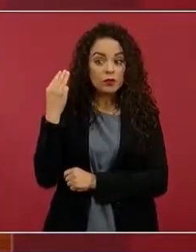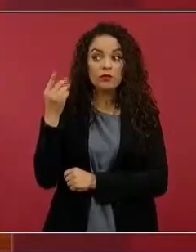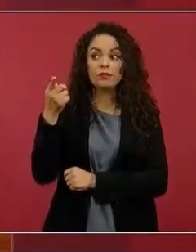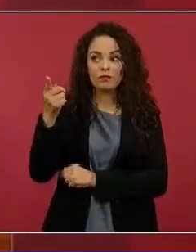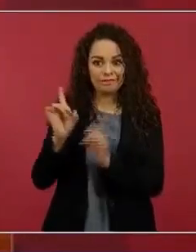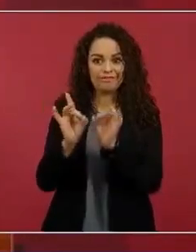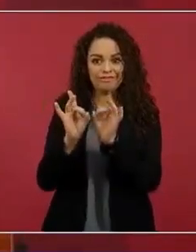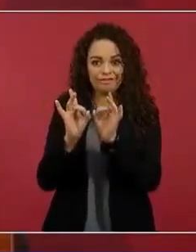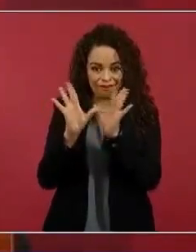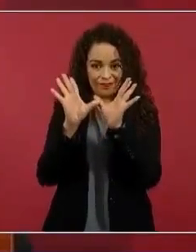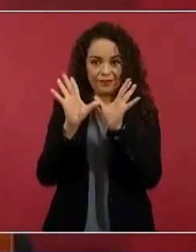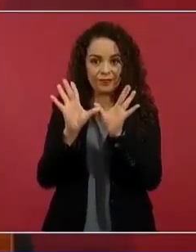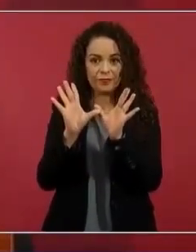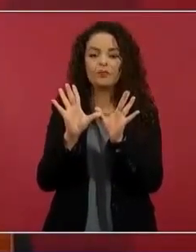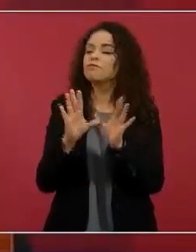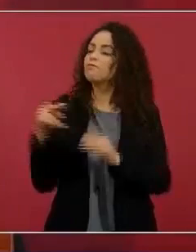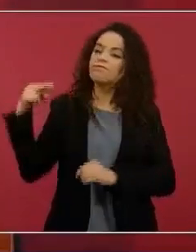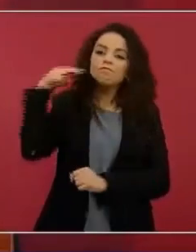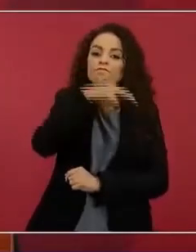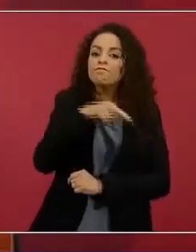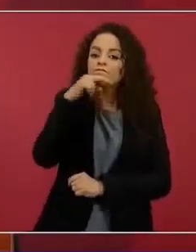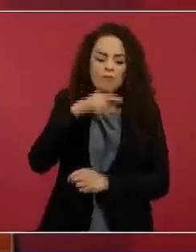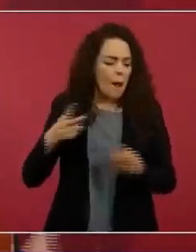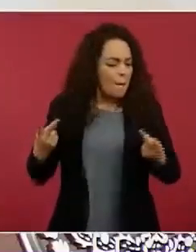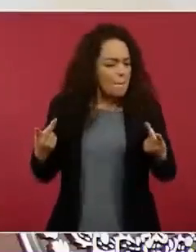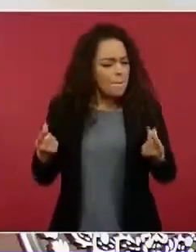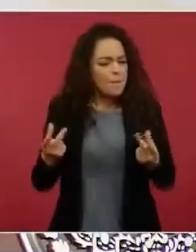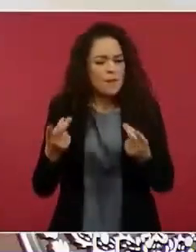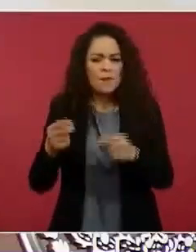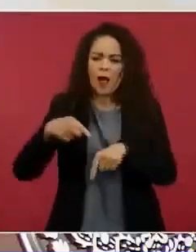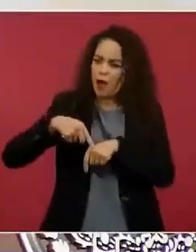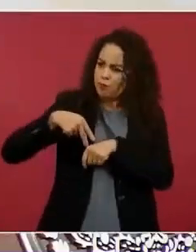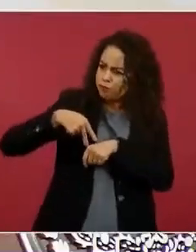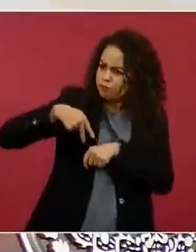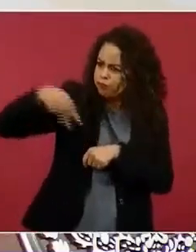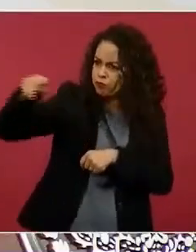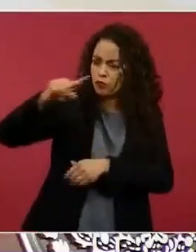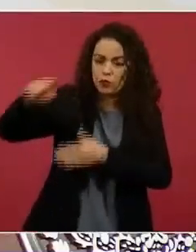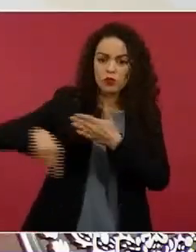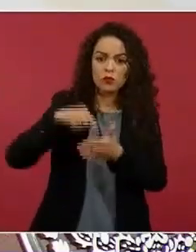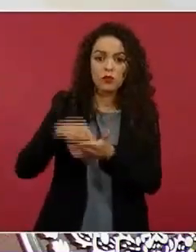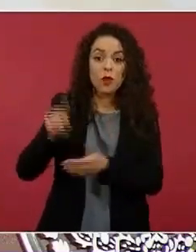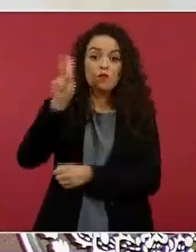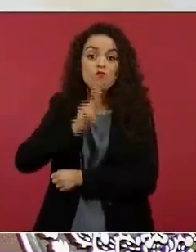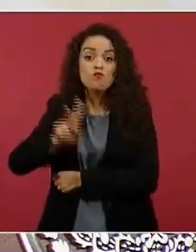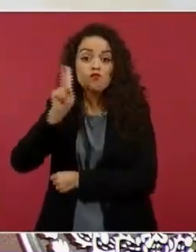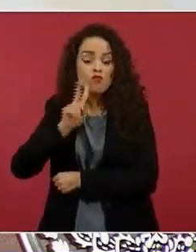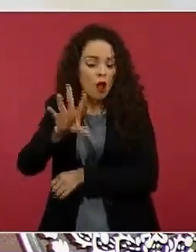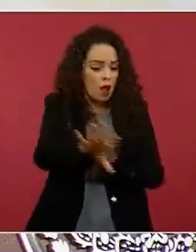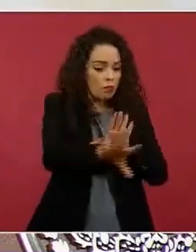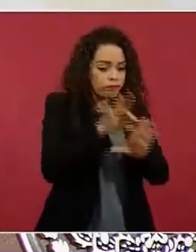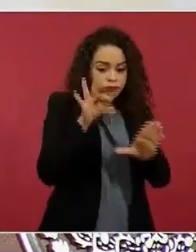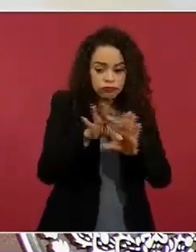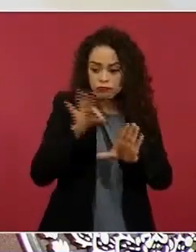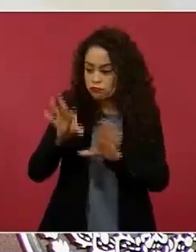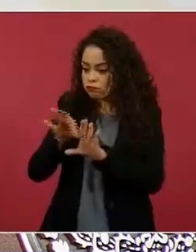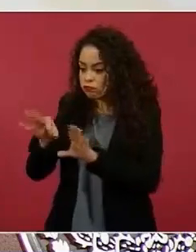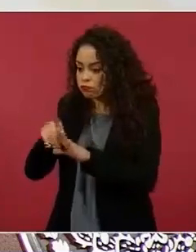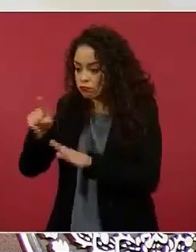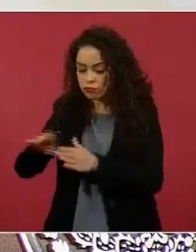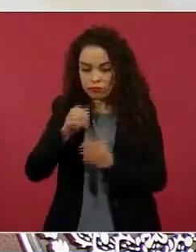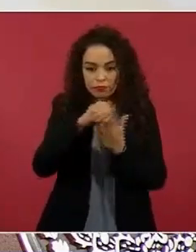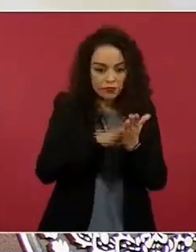inmediatamente acuden al lugar, recaban todos los indicios y las pruebas que